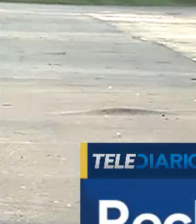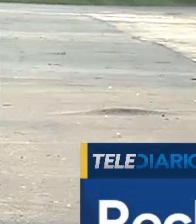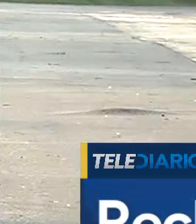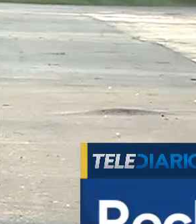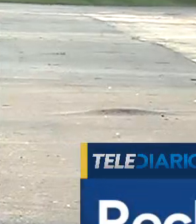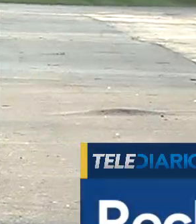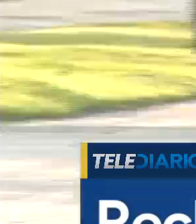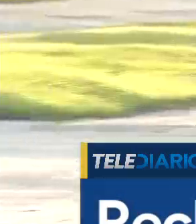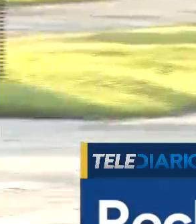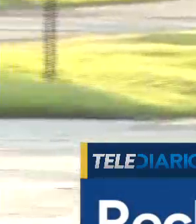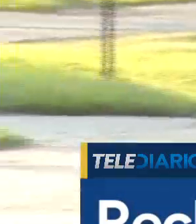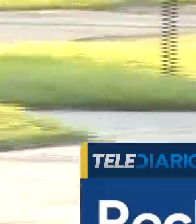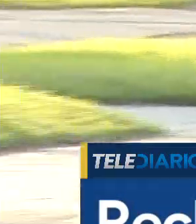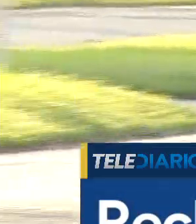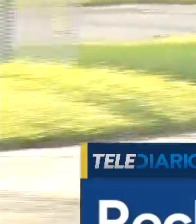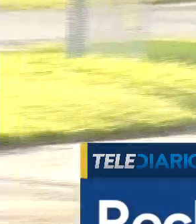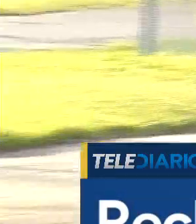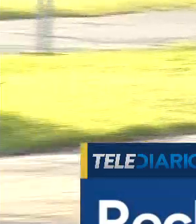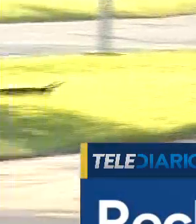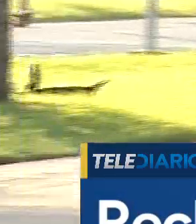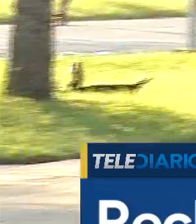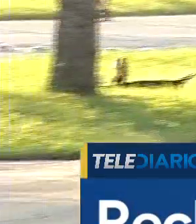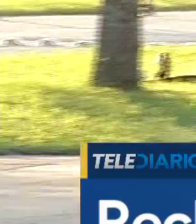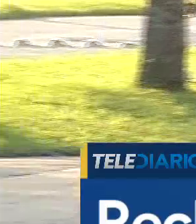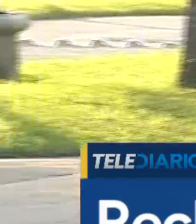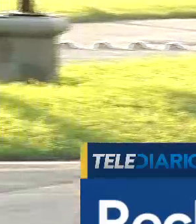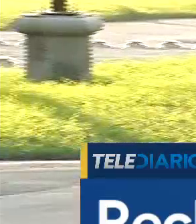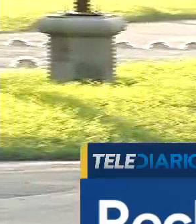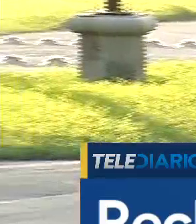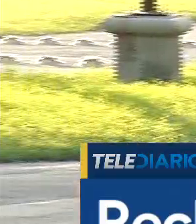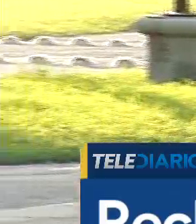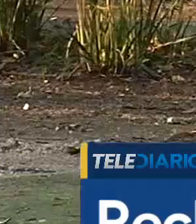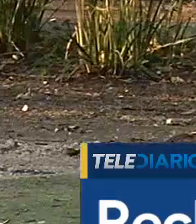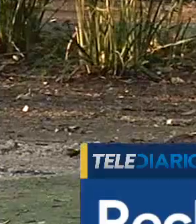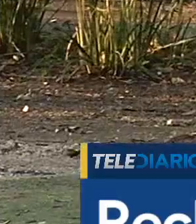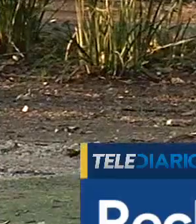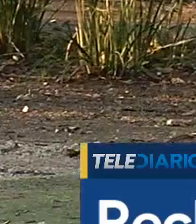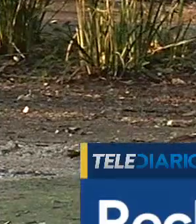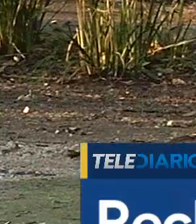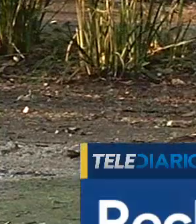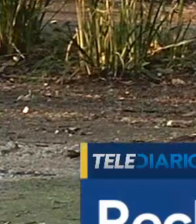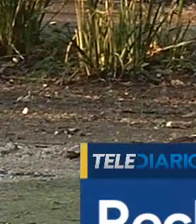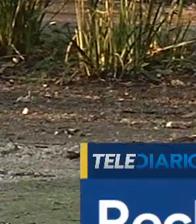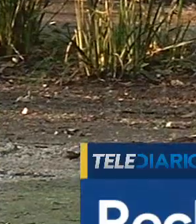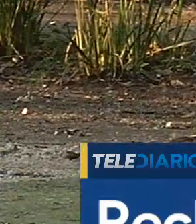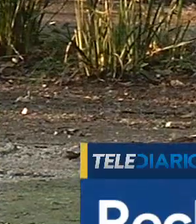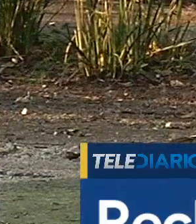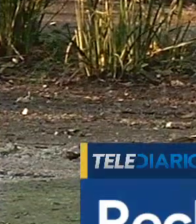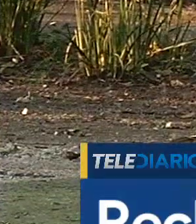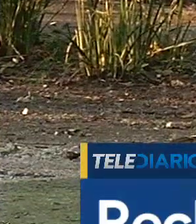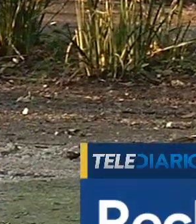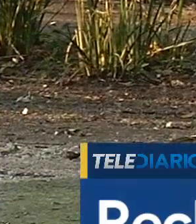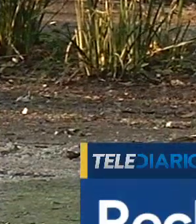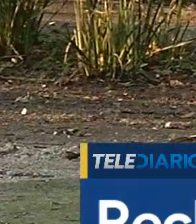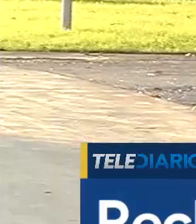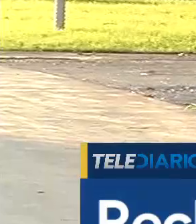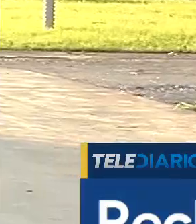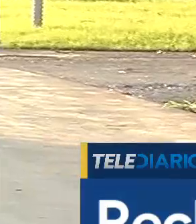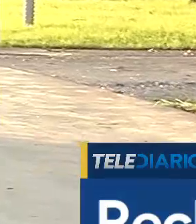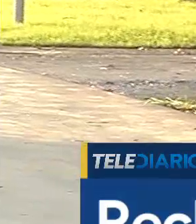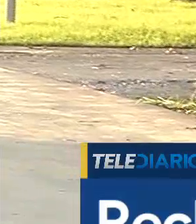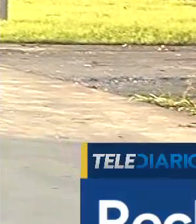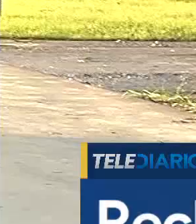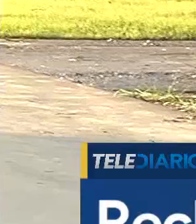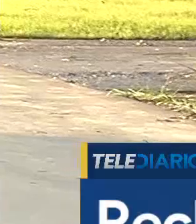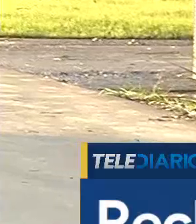semáforo epidemiológico, las autoridades estatales no anunciaron ningún cierre de espacios públicos destinados al deporte. Ante el cuestionamiento